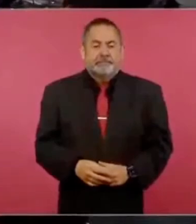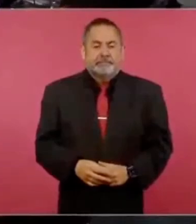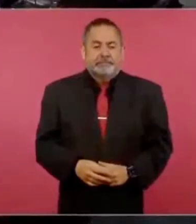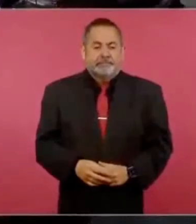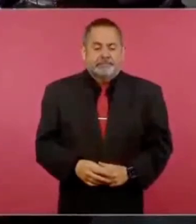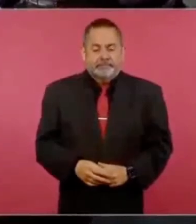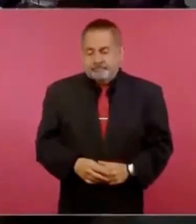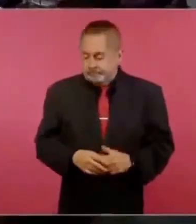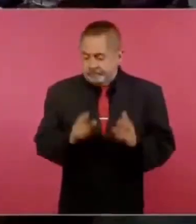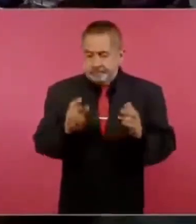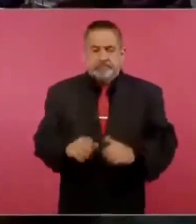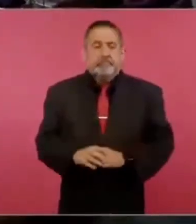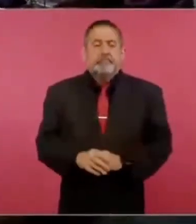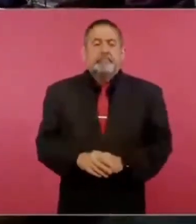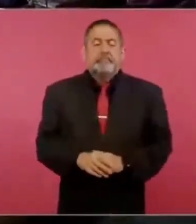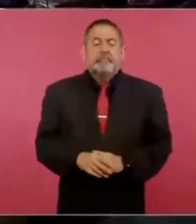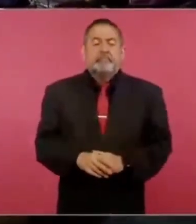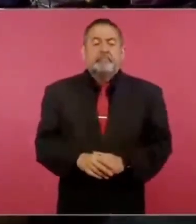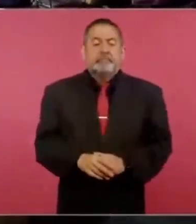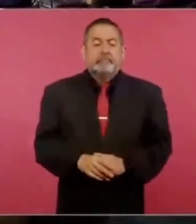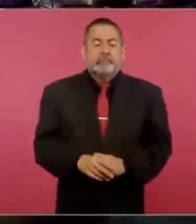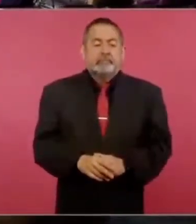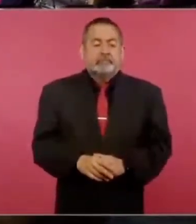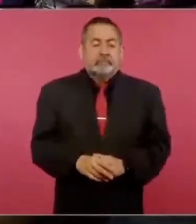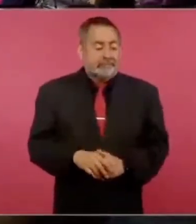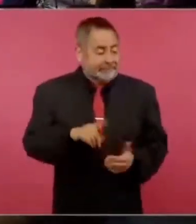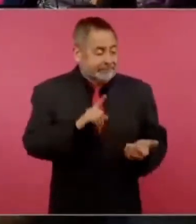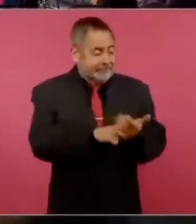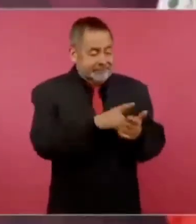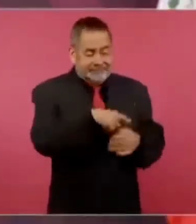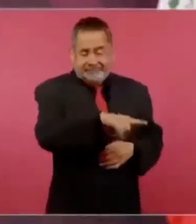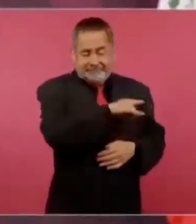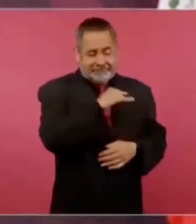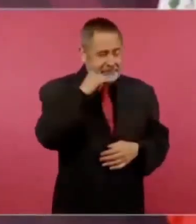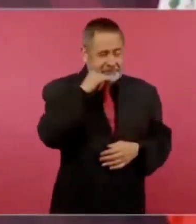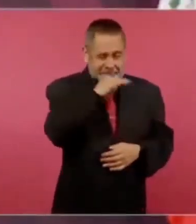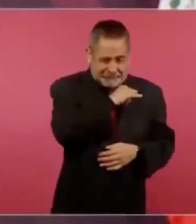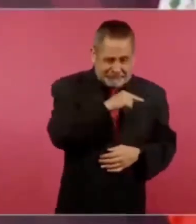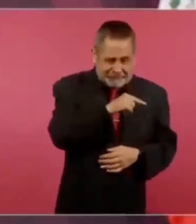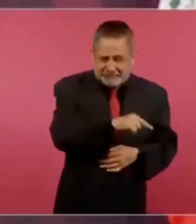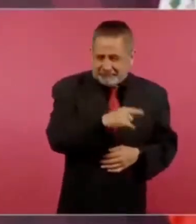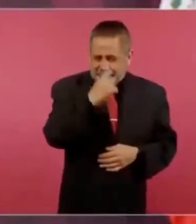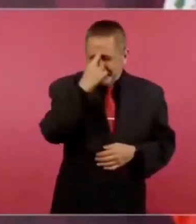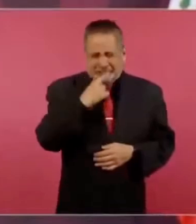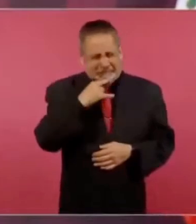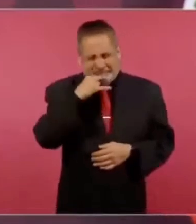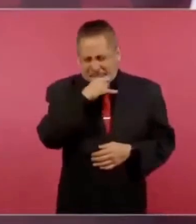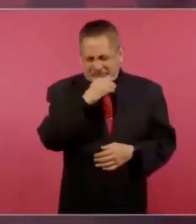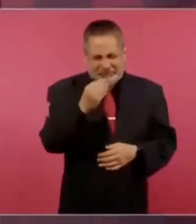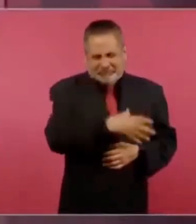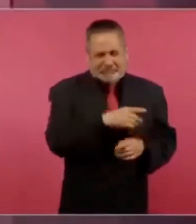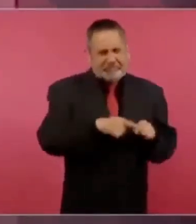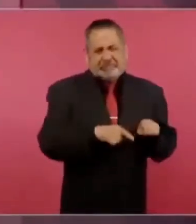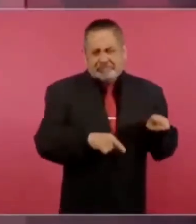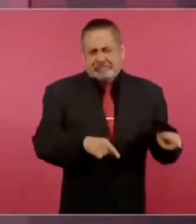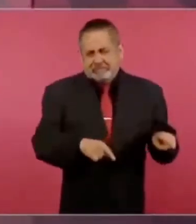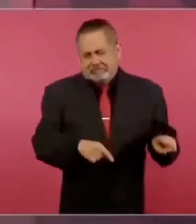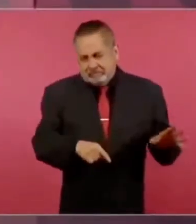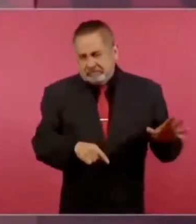Pero como son muy hipócritas, muy cínicos,